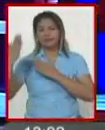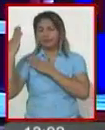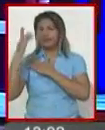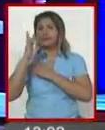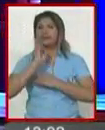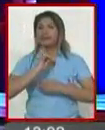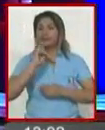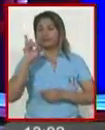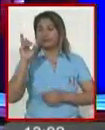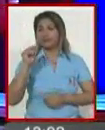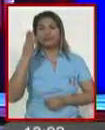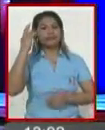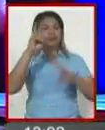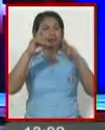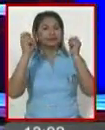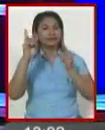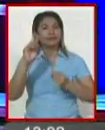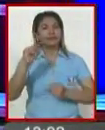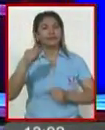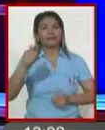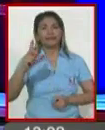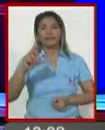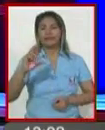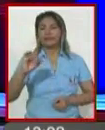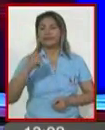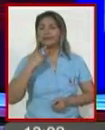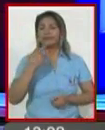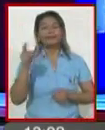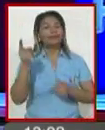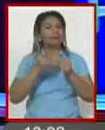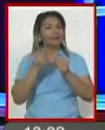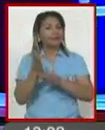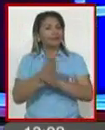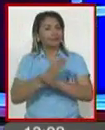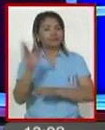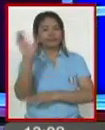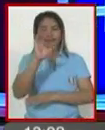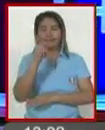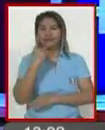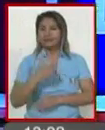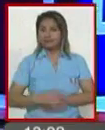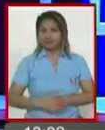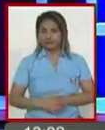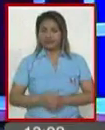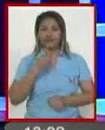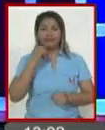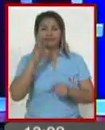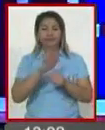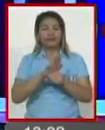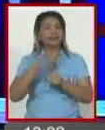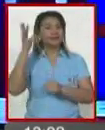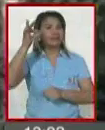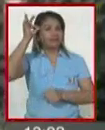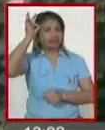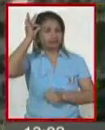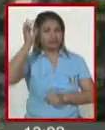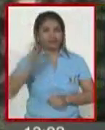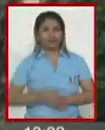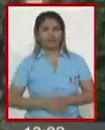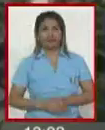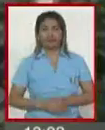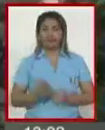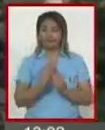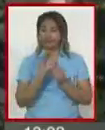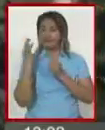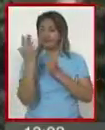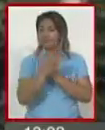Rubén Costas, por el tema de regalías. Lo primero que se debe buscar, asegura Vladimir Peña, es el pacto fiscal. Es un